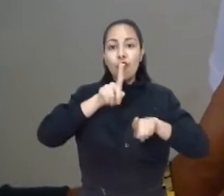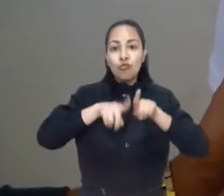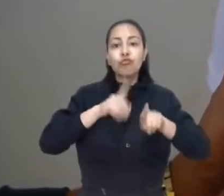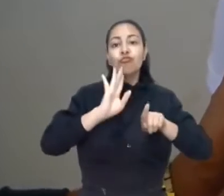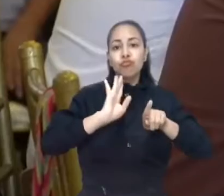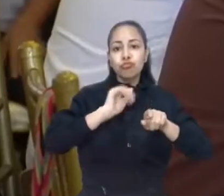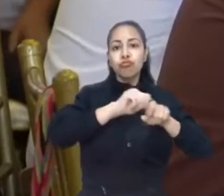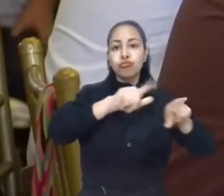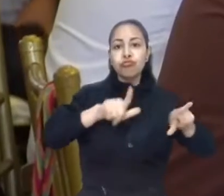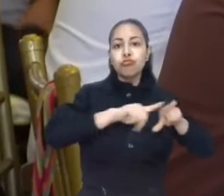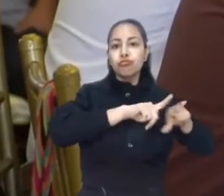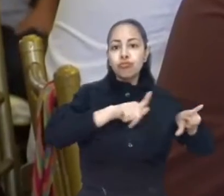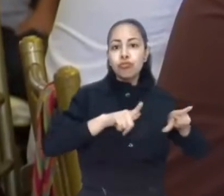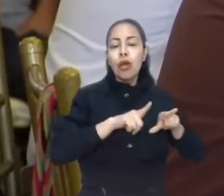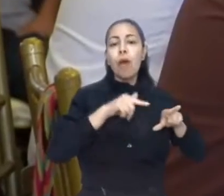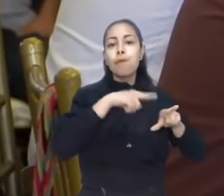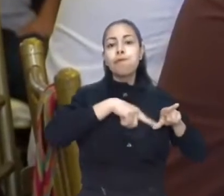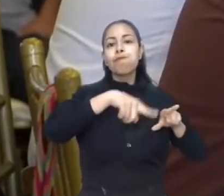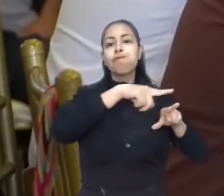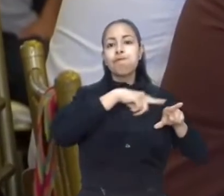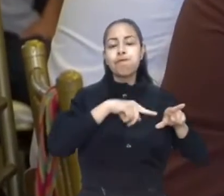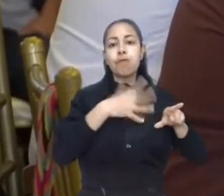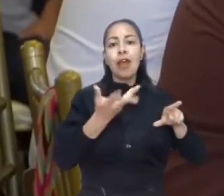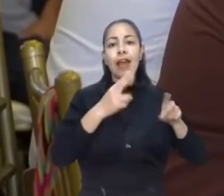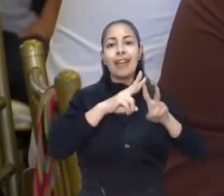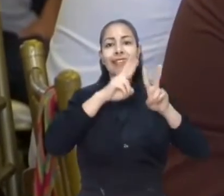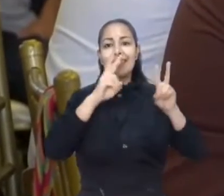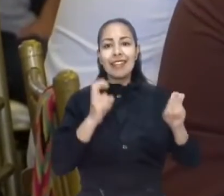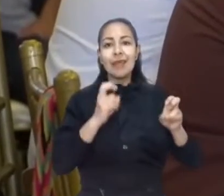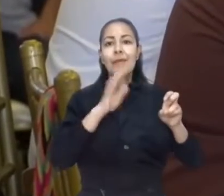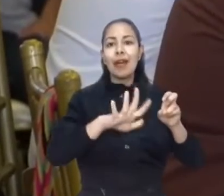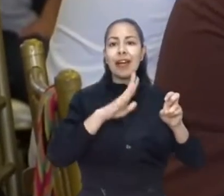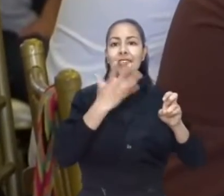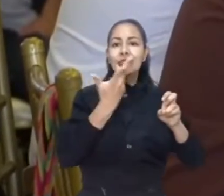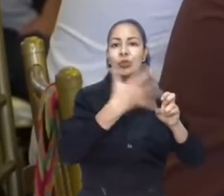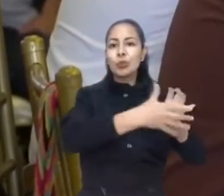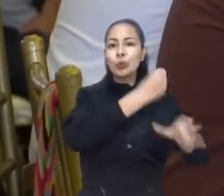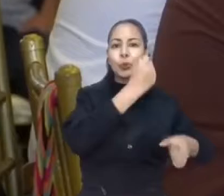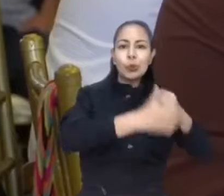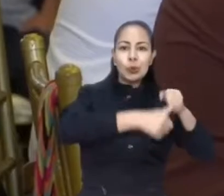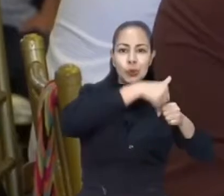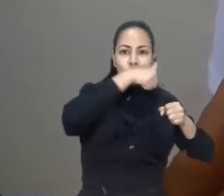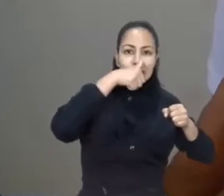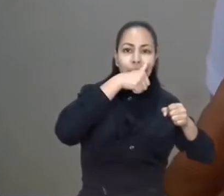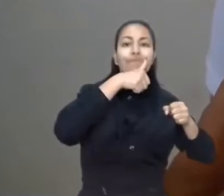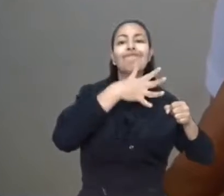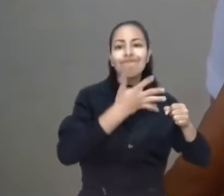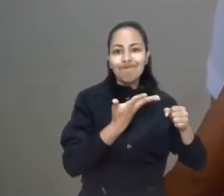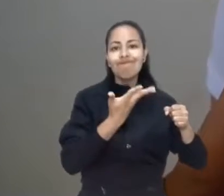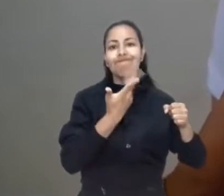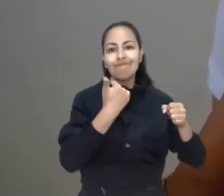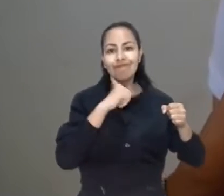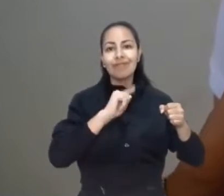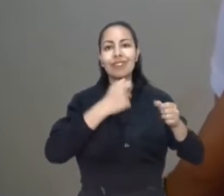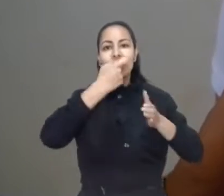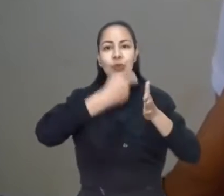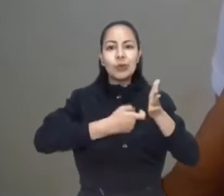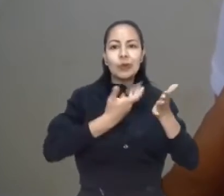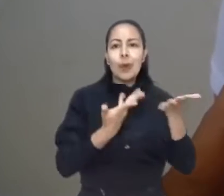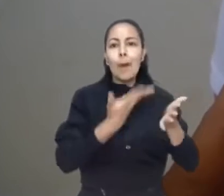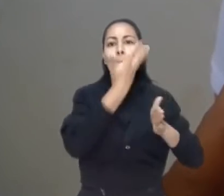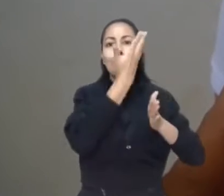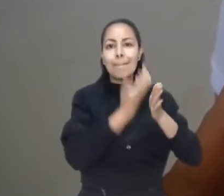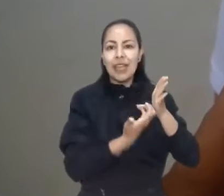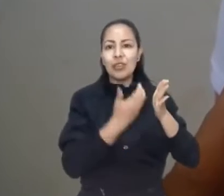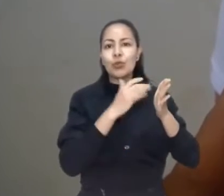zonas donde existe y persiste el tema de cultivos ilícitos, sí existirá un reajuste,